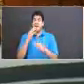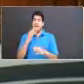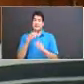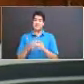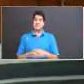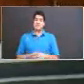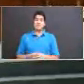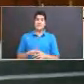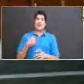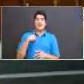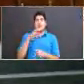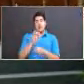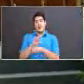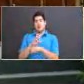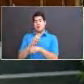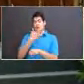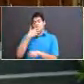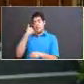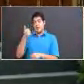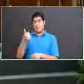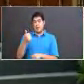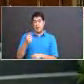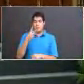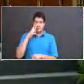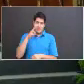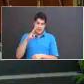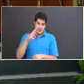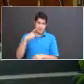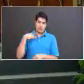Yo le aconsejo que mejor examinemos nuestra vida